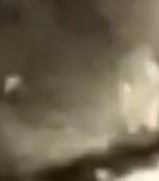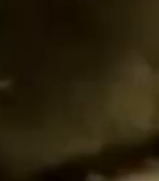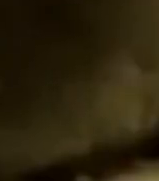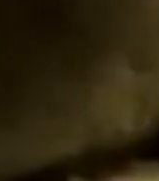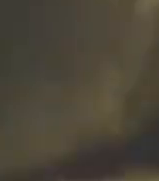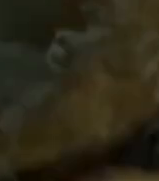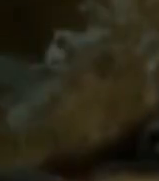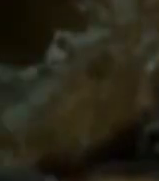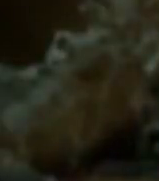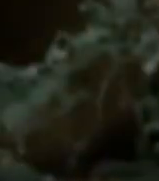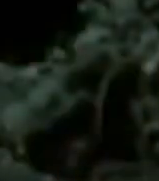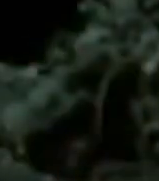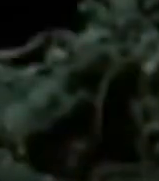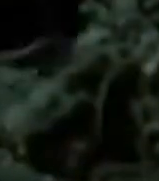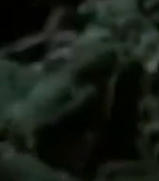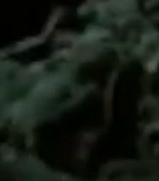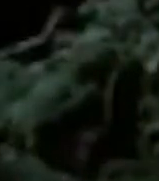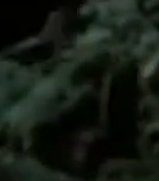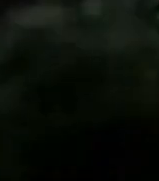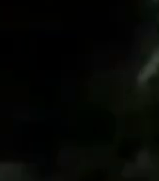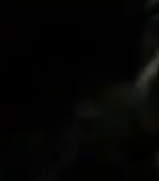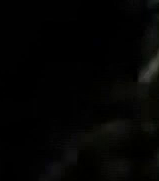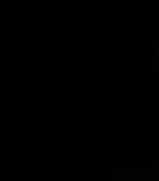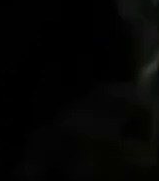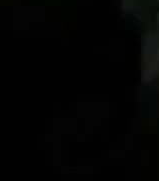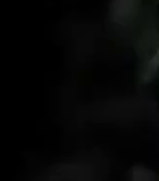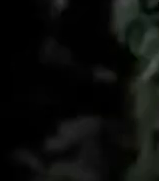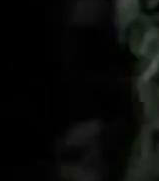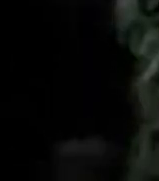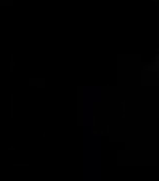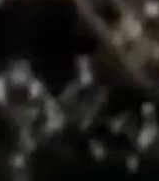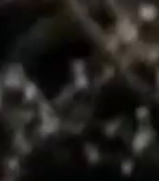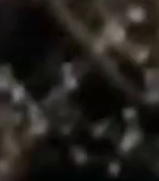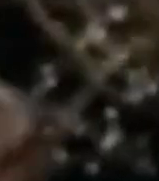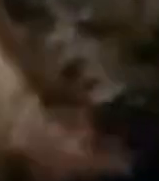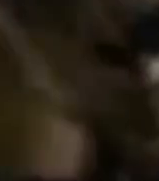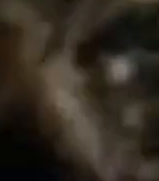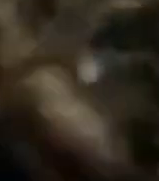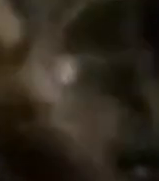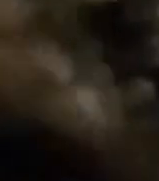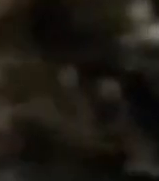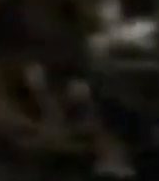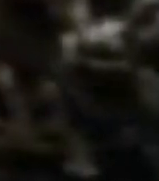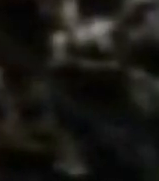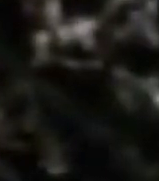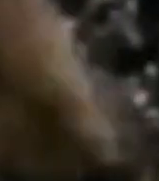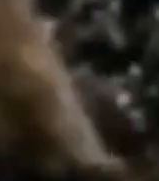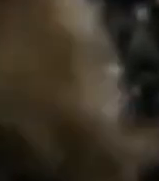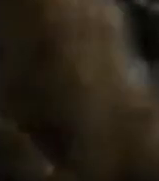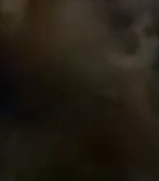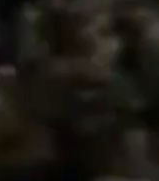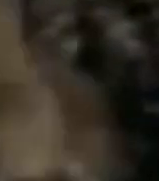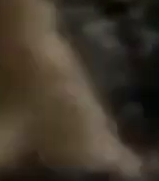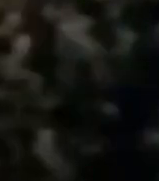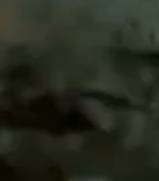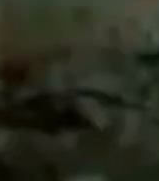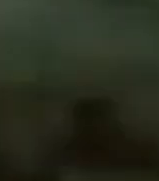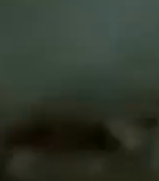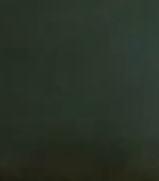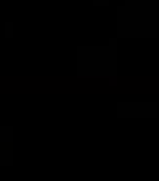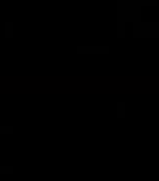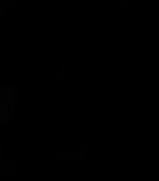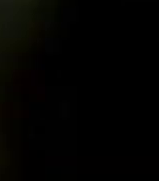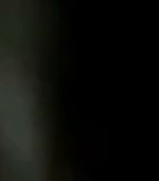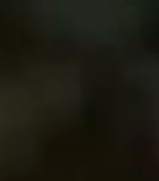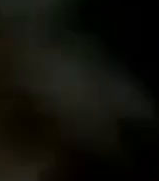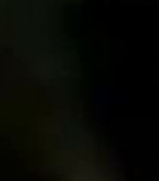animales del mundo que puede oler bajo el agua, soplando burbujas y aspirándolas de nuevo por su nariz. Son maduros sexualmente